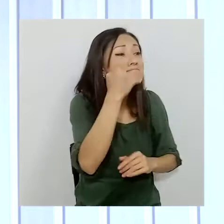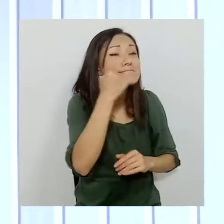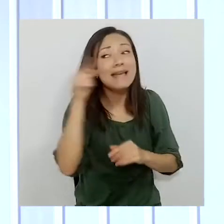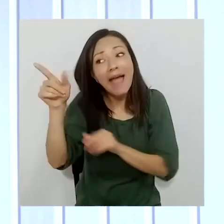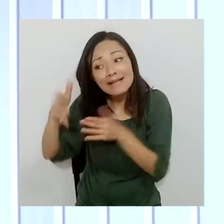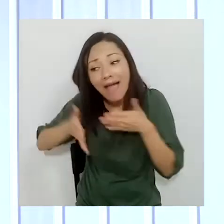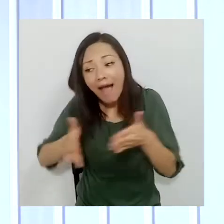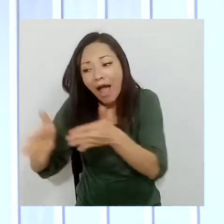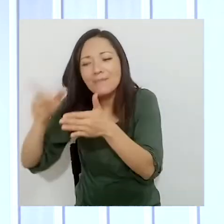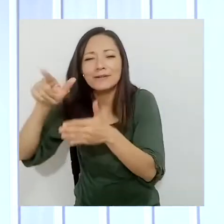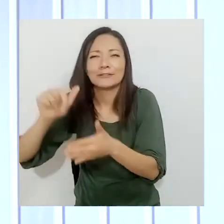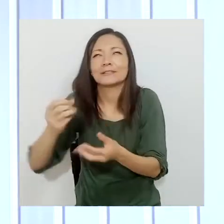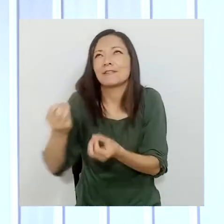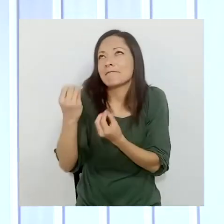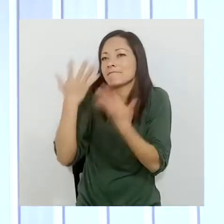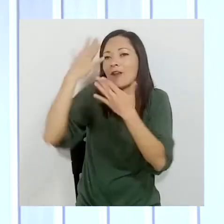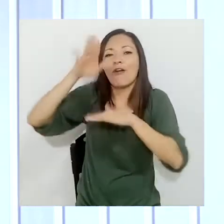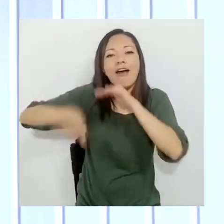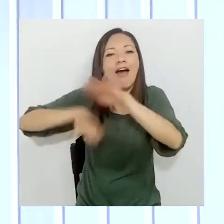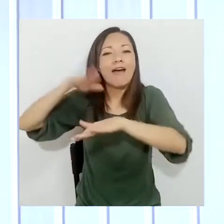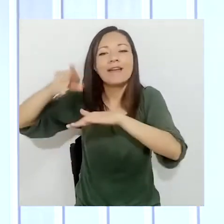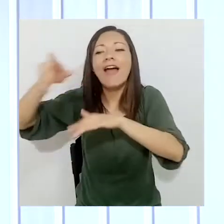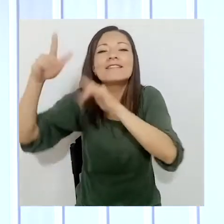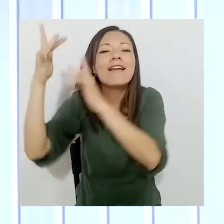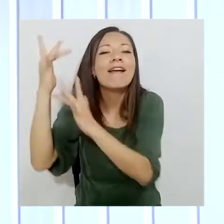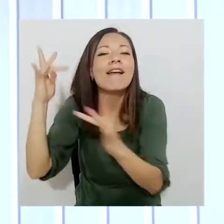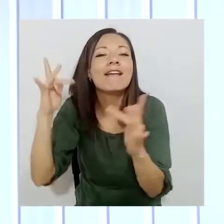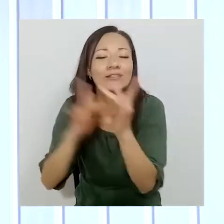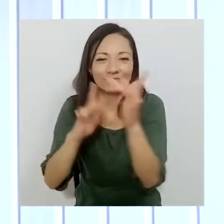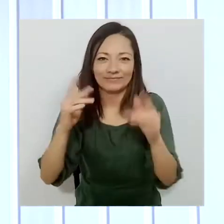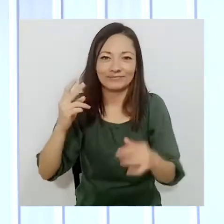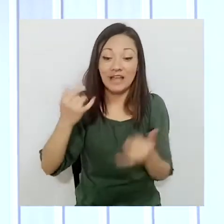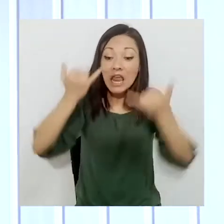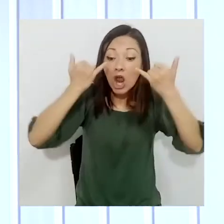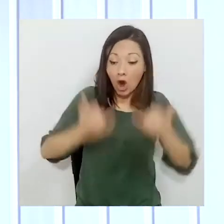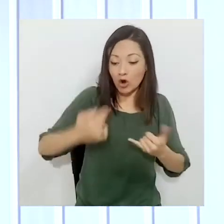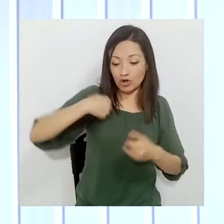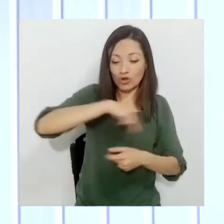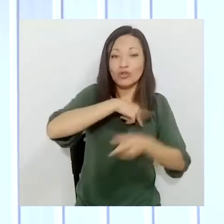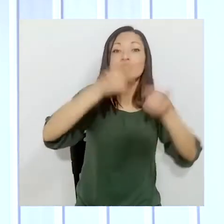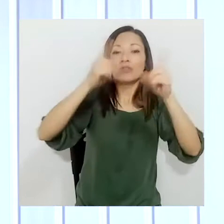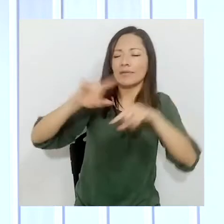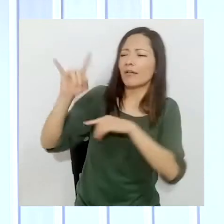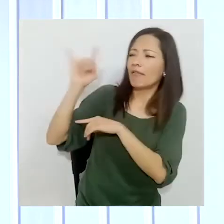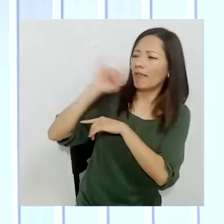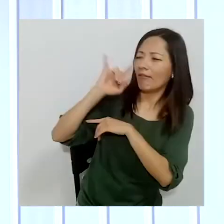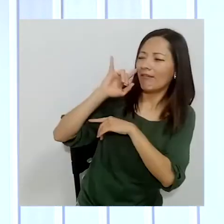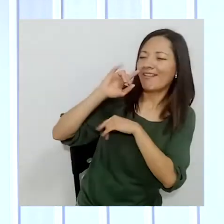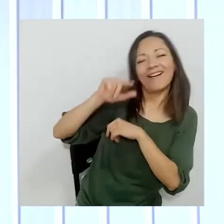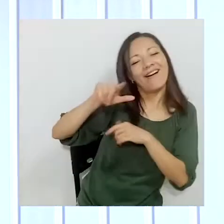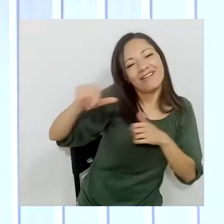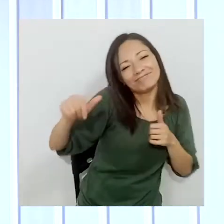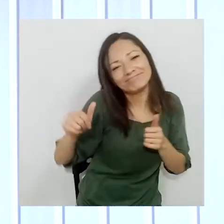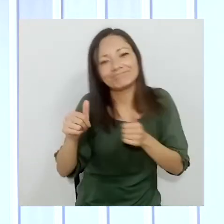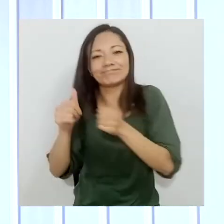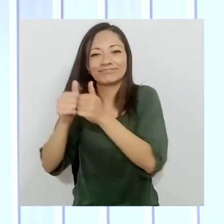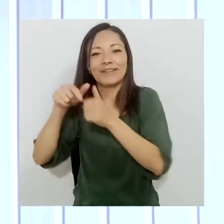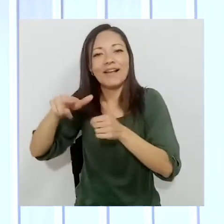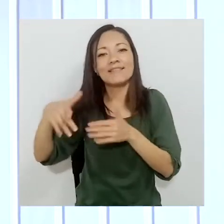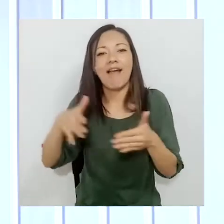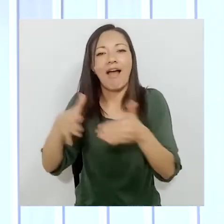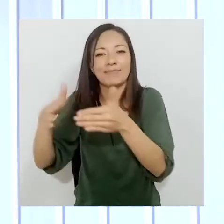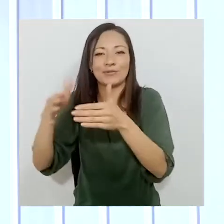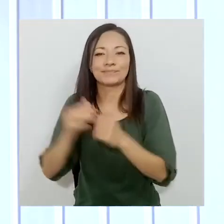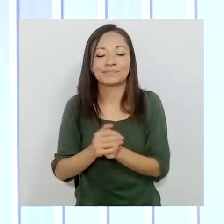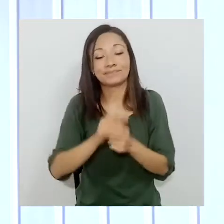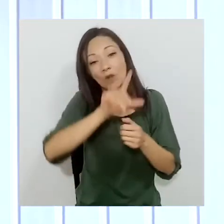la pena caminar. Y nosotros también escuchamos la voz y ahora estamos con ese camino. Otro